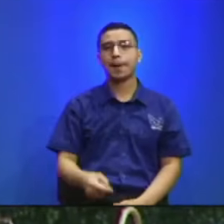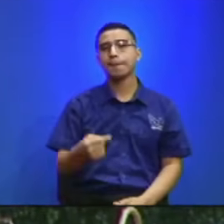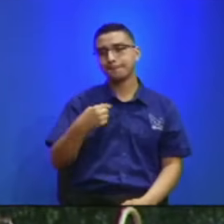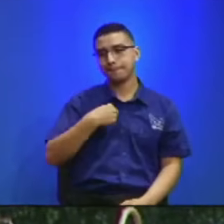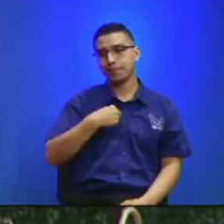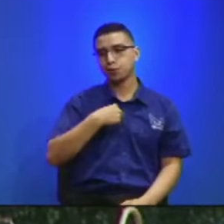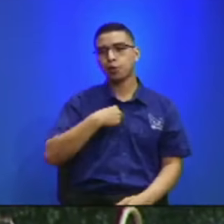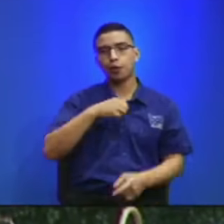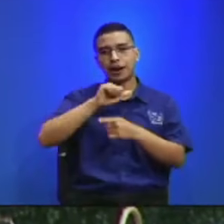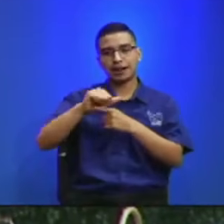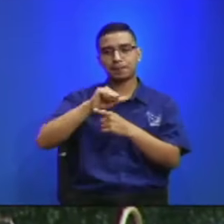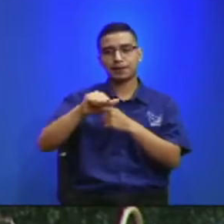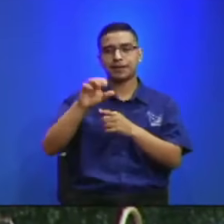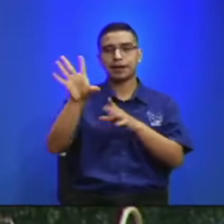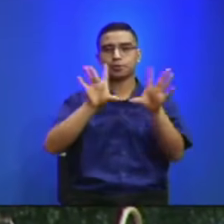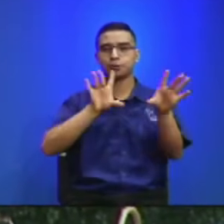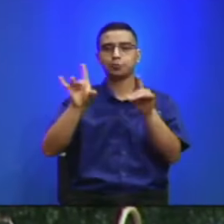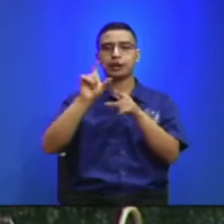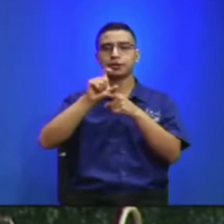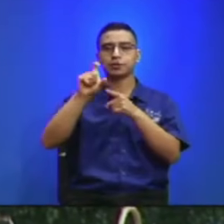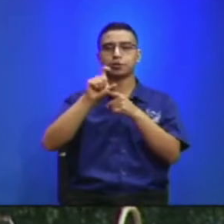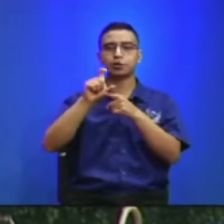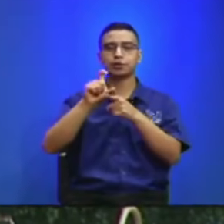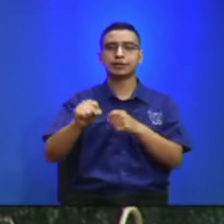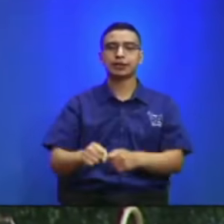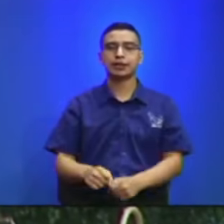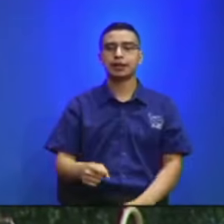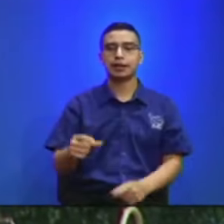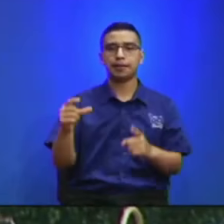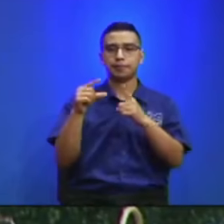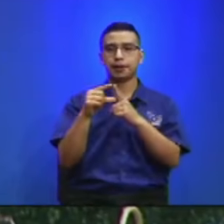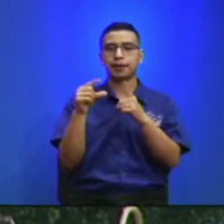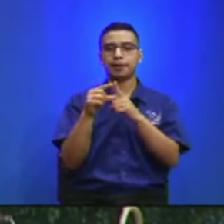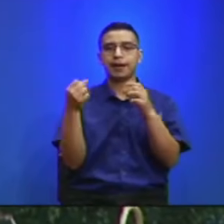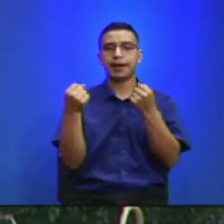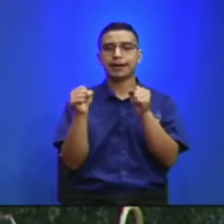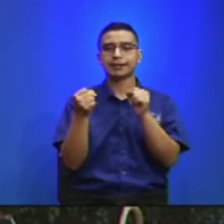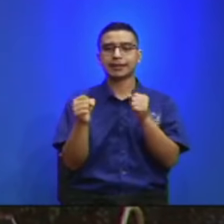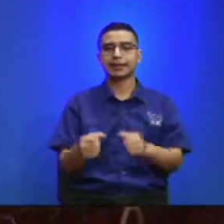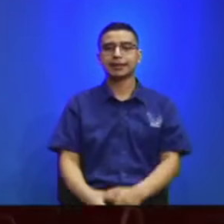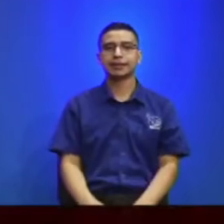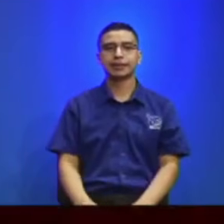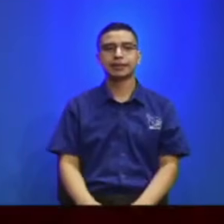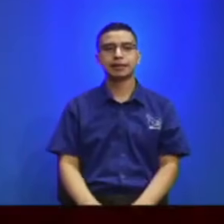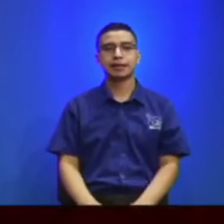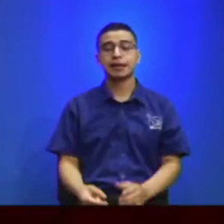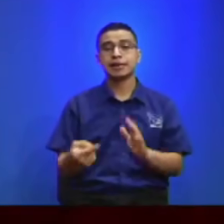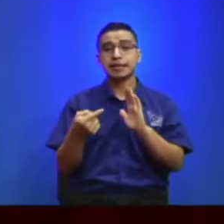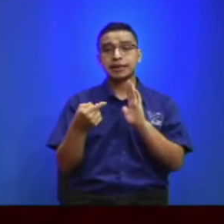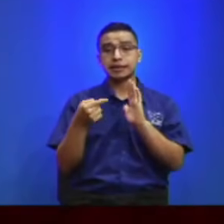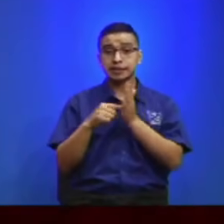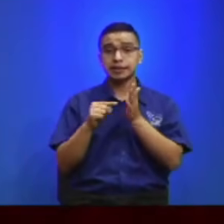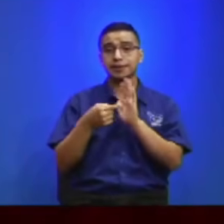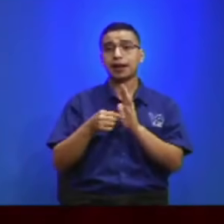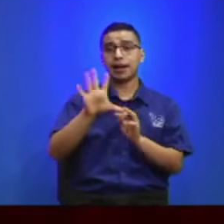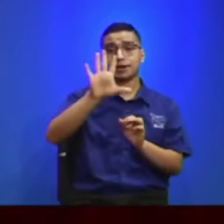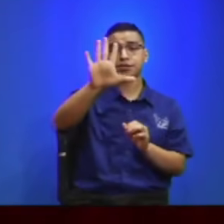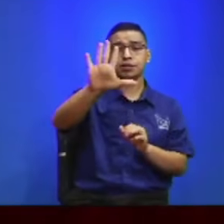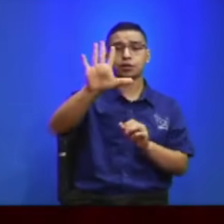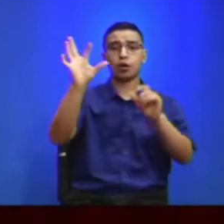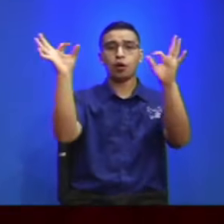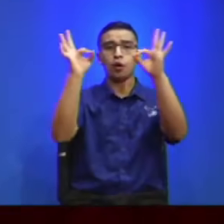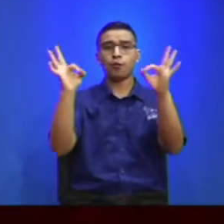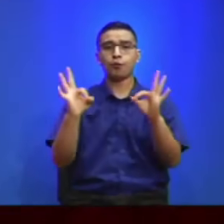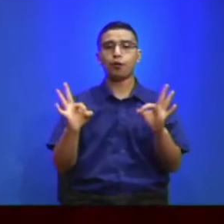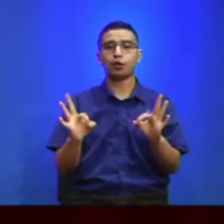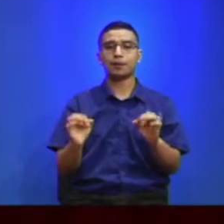yo se lo voy a decir que esta palabra hacer se pueda se puede decir por lo menos en estas cinco formas hay más formas